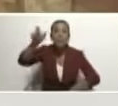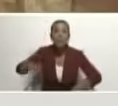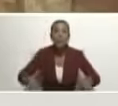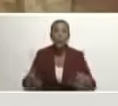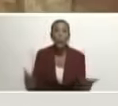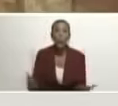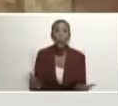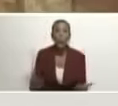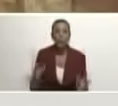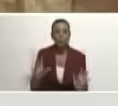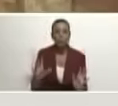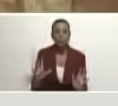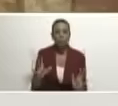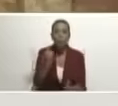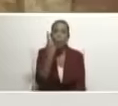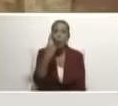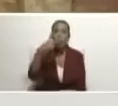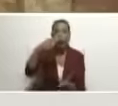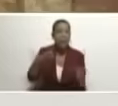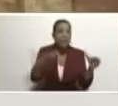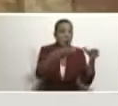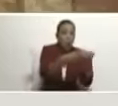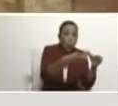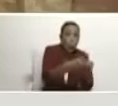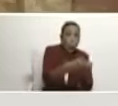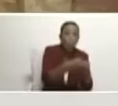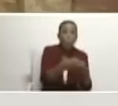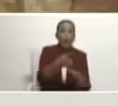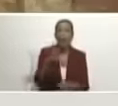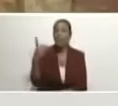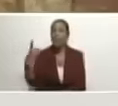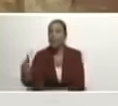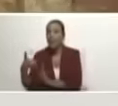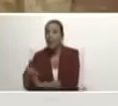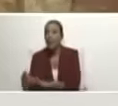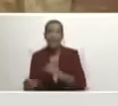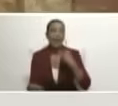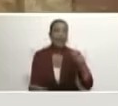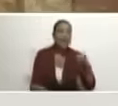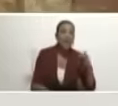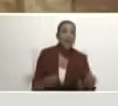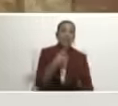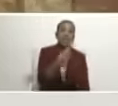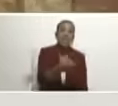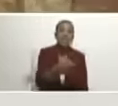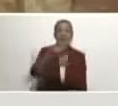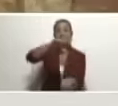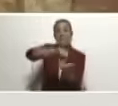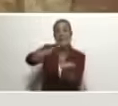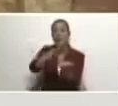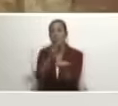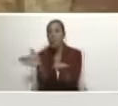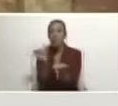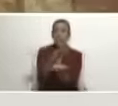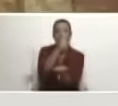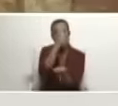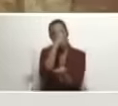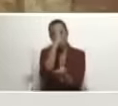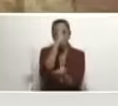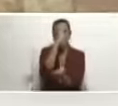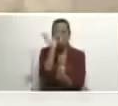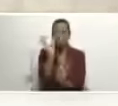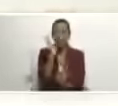del centro, de la izquierda, de la derecha, de lo que ahora llaman la centroizquierda,